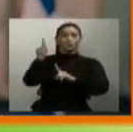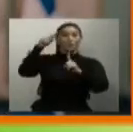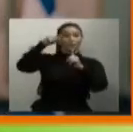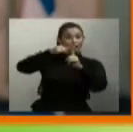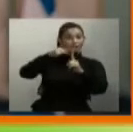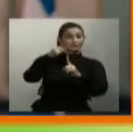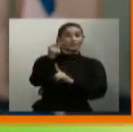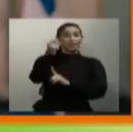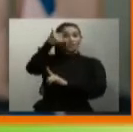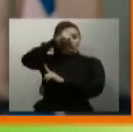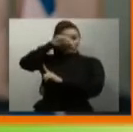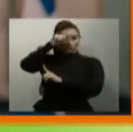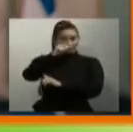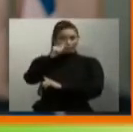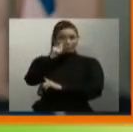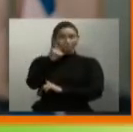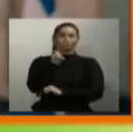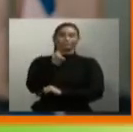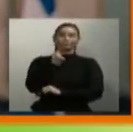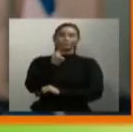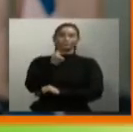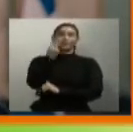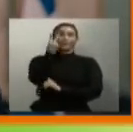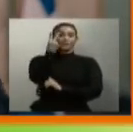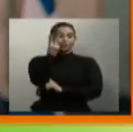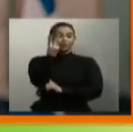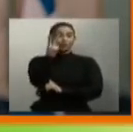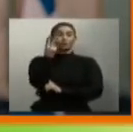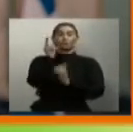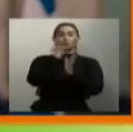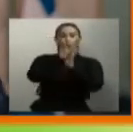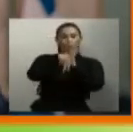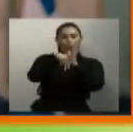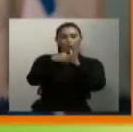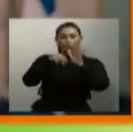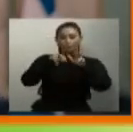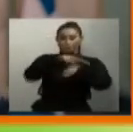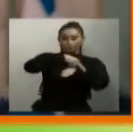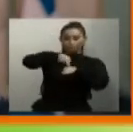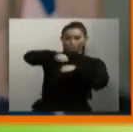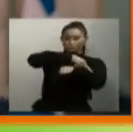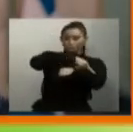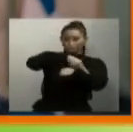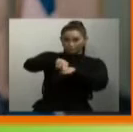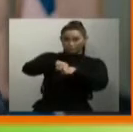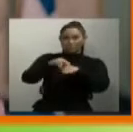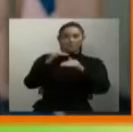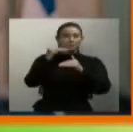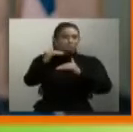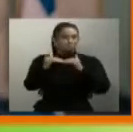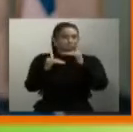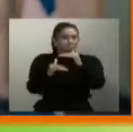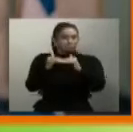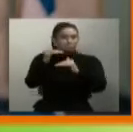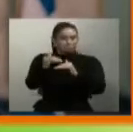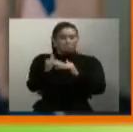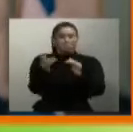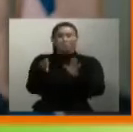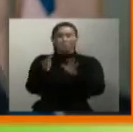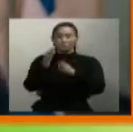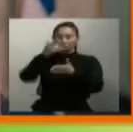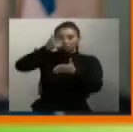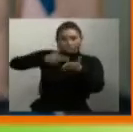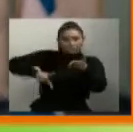el 70 por ciento de la población dominicana vacunada por lo menos con las dos dosis primeras porque el